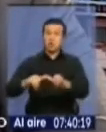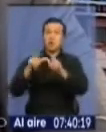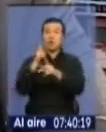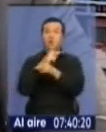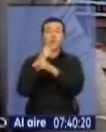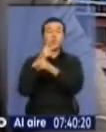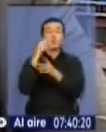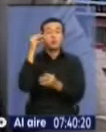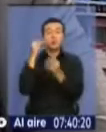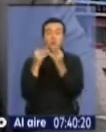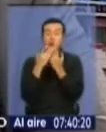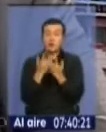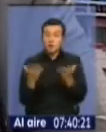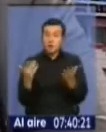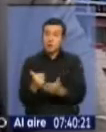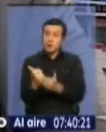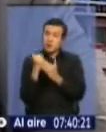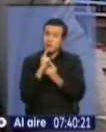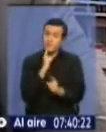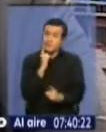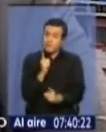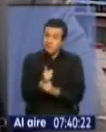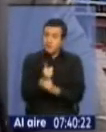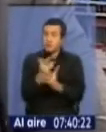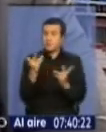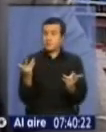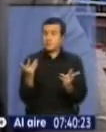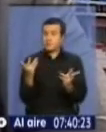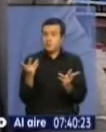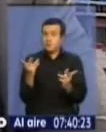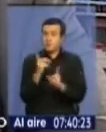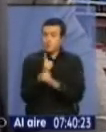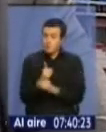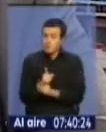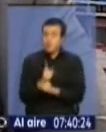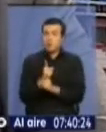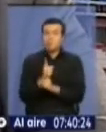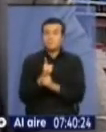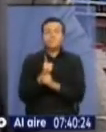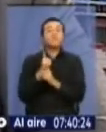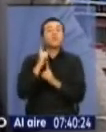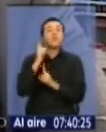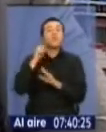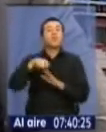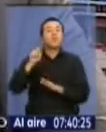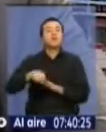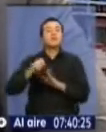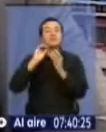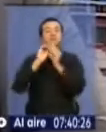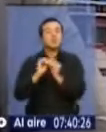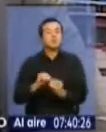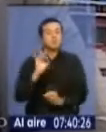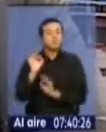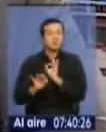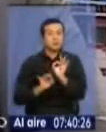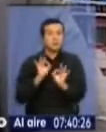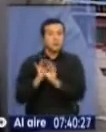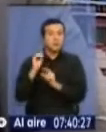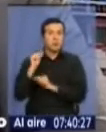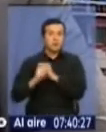Consejo de la Judicatura, es la que nos debería garantizar que los jueces tengan una formación adecuada,